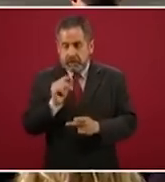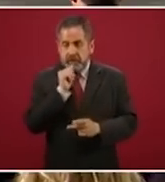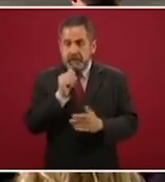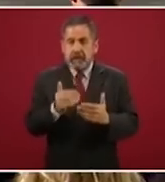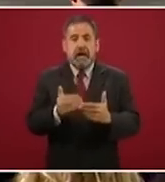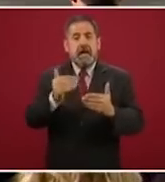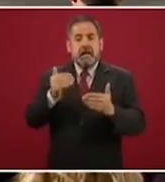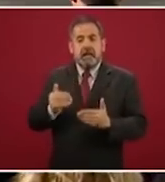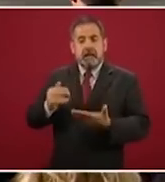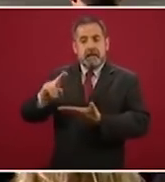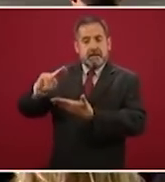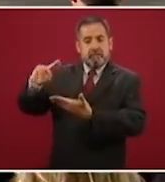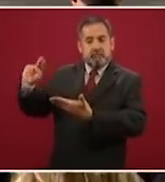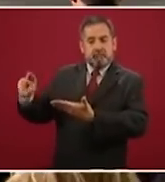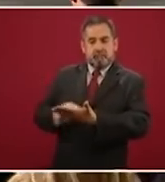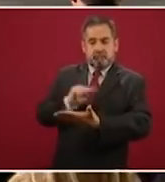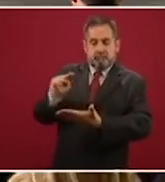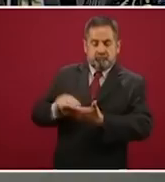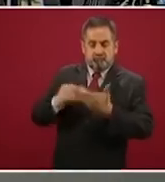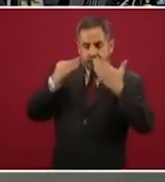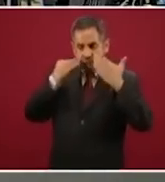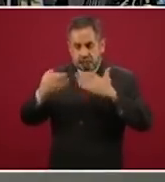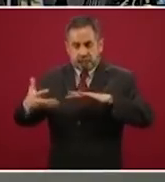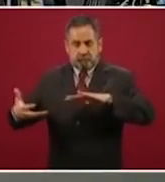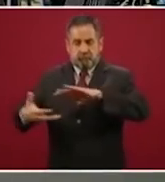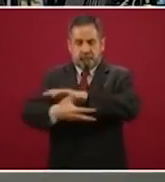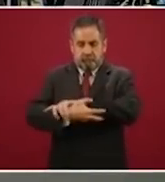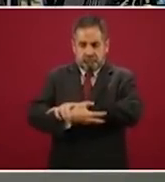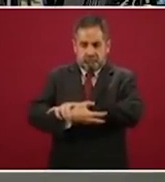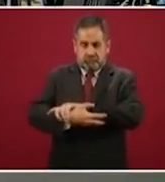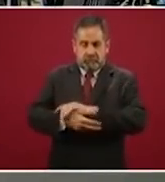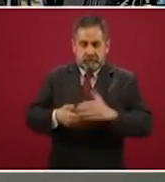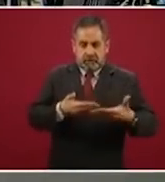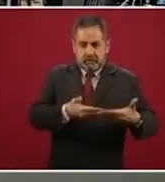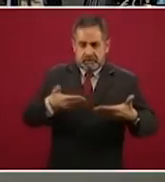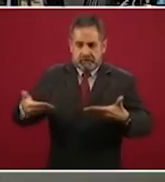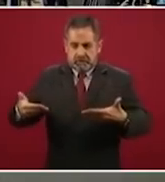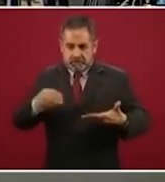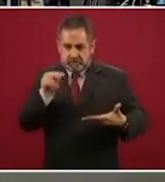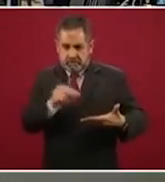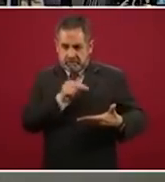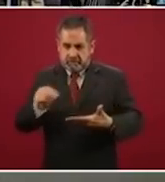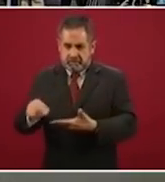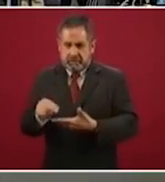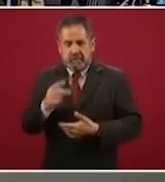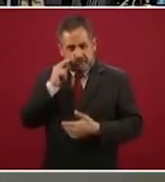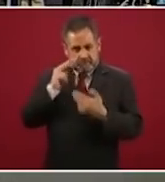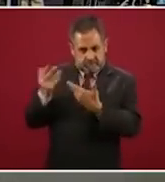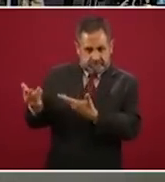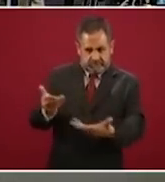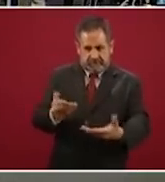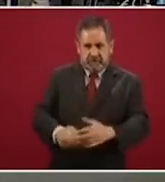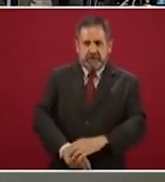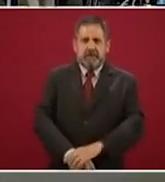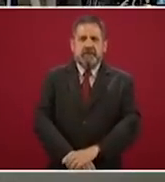nos falta firmar el convenio de colaboración. Entonces, firmamos.